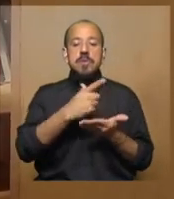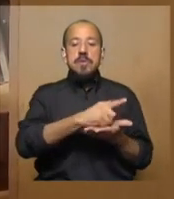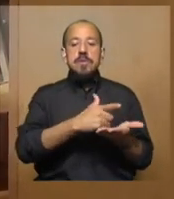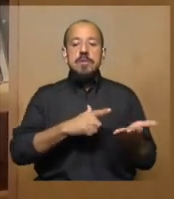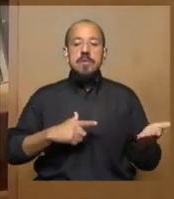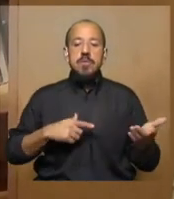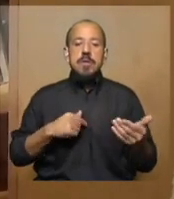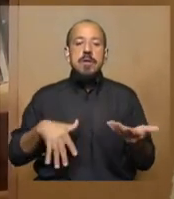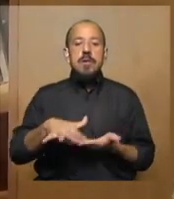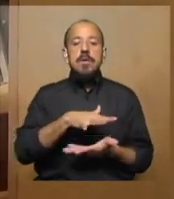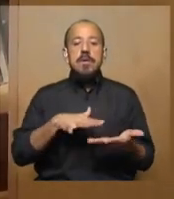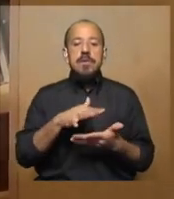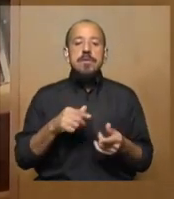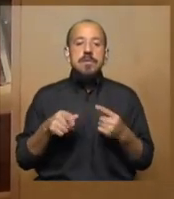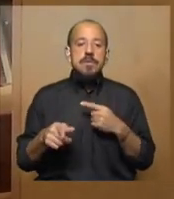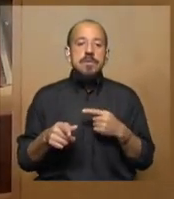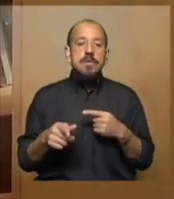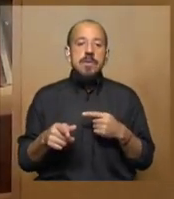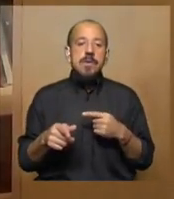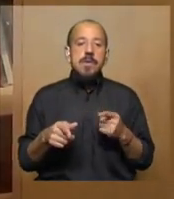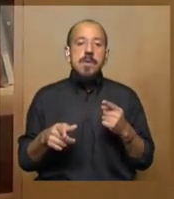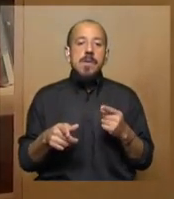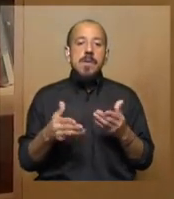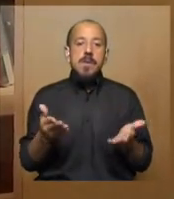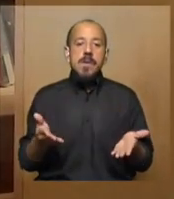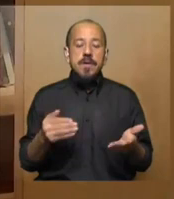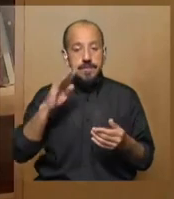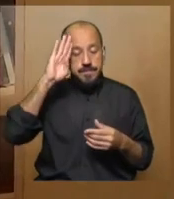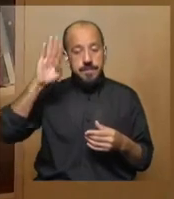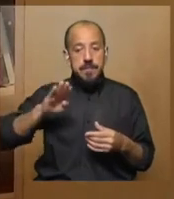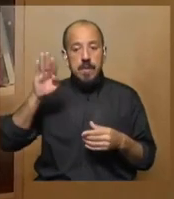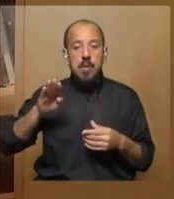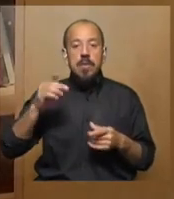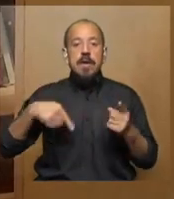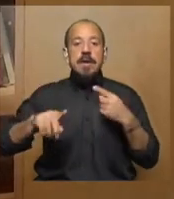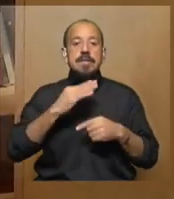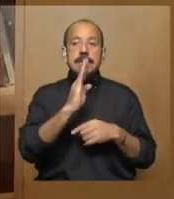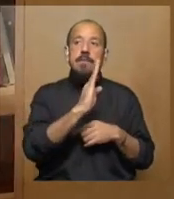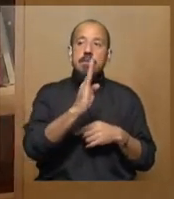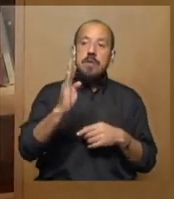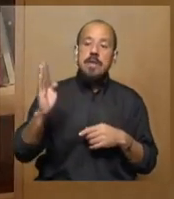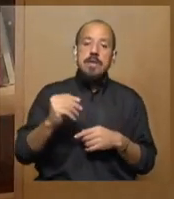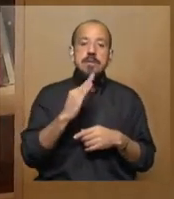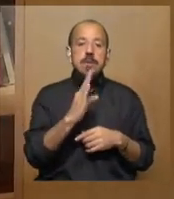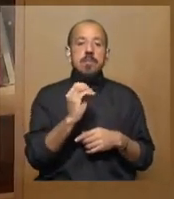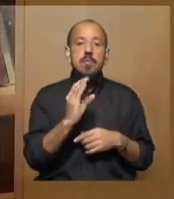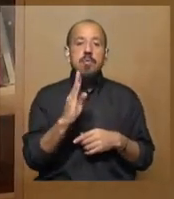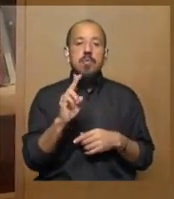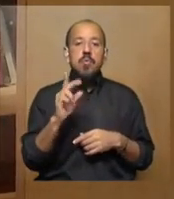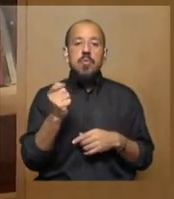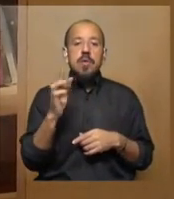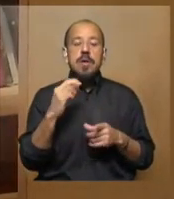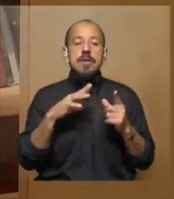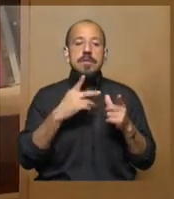al barrio es un ciclo que está rindiendo de alguna manera homenaje a las bibliotecas populares un ciclo en el cual bueno